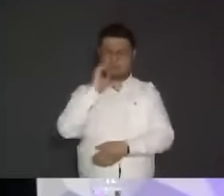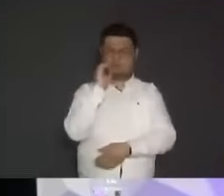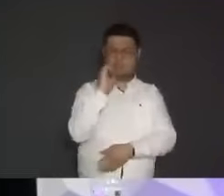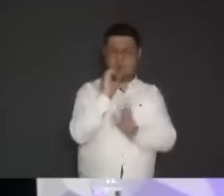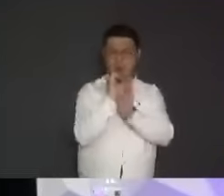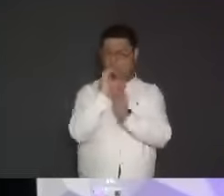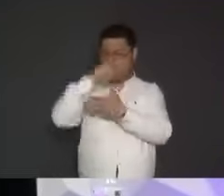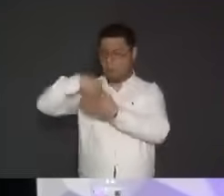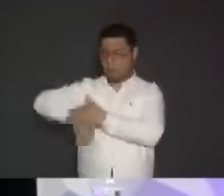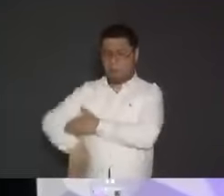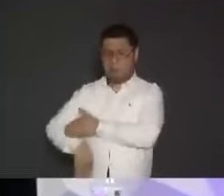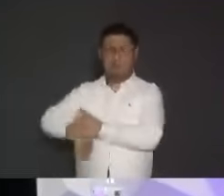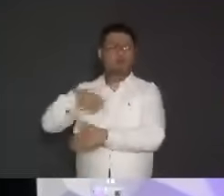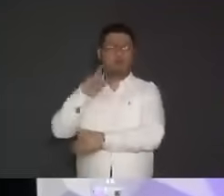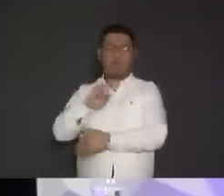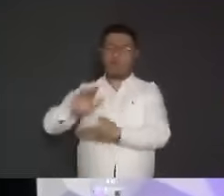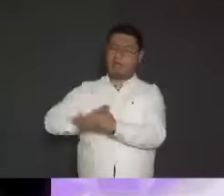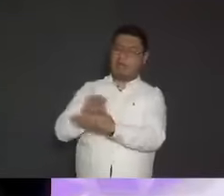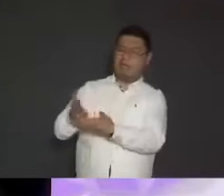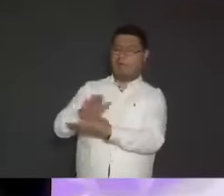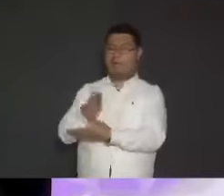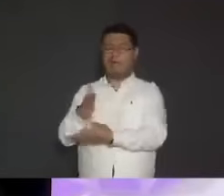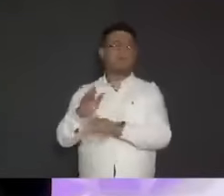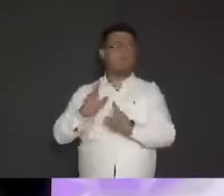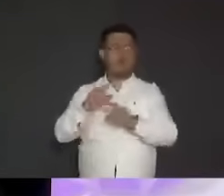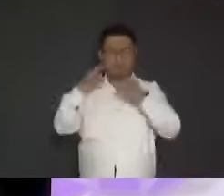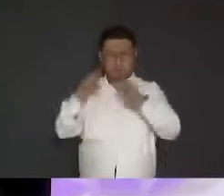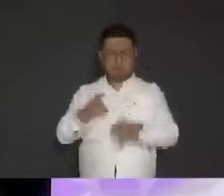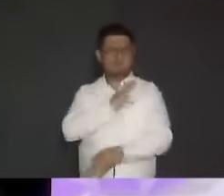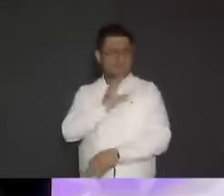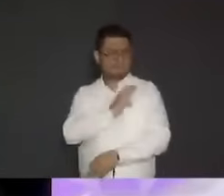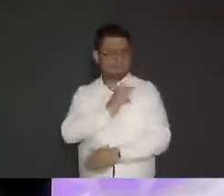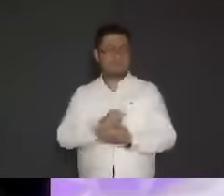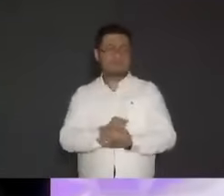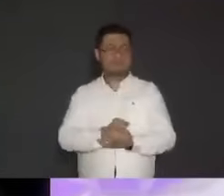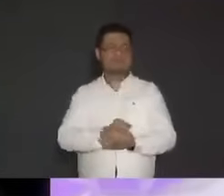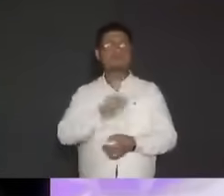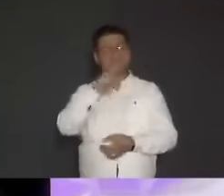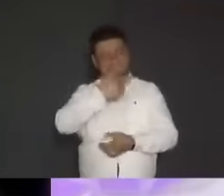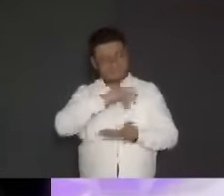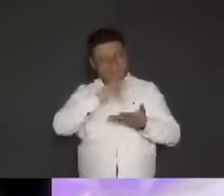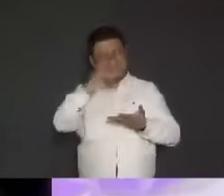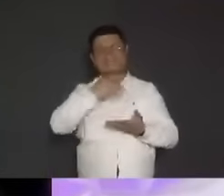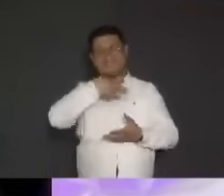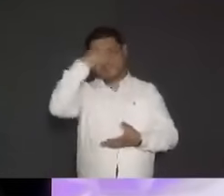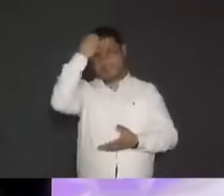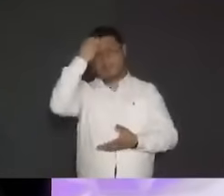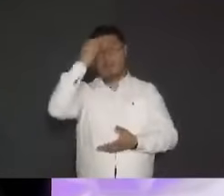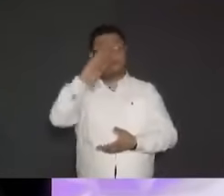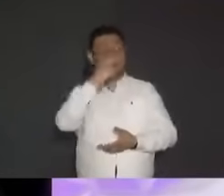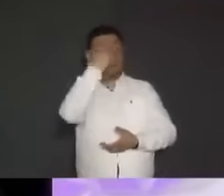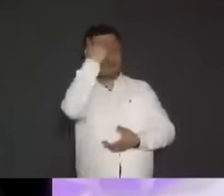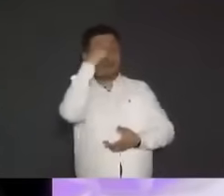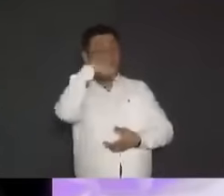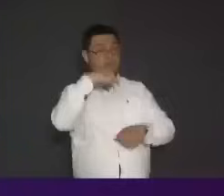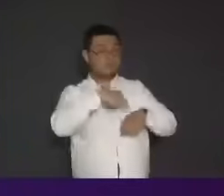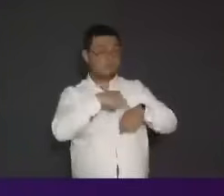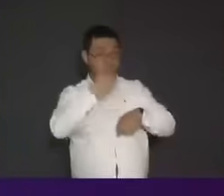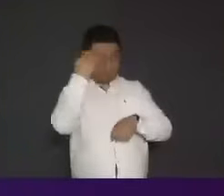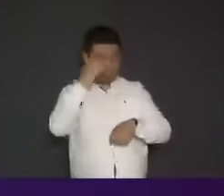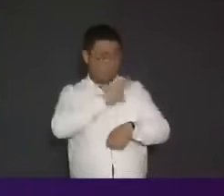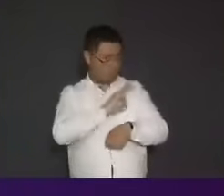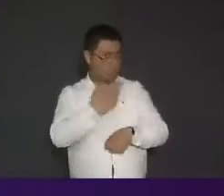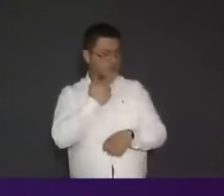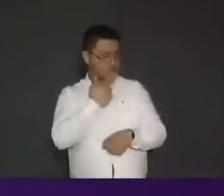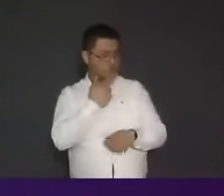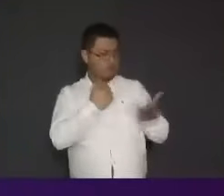se hagan con total calidad. Gracias, candidato. Les recordamos que pueden utilizar la bolsa de tiempo en este segmento. ¿Alguien quiere hacer uso de la